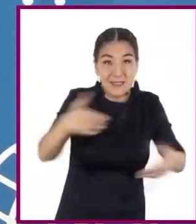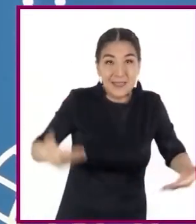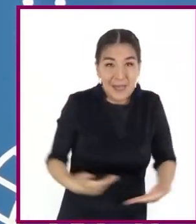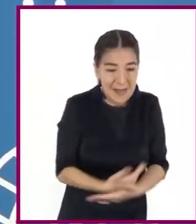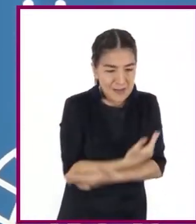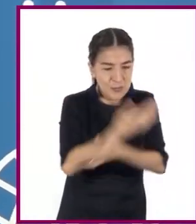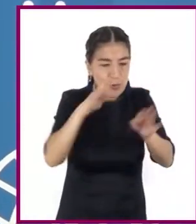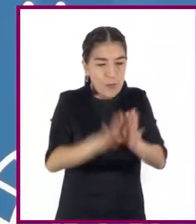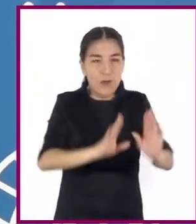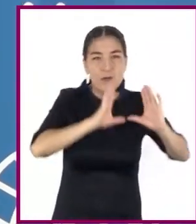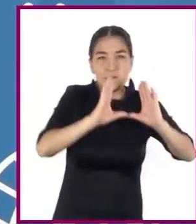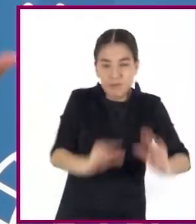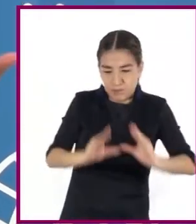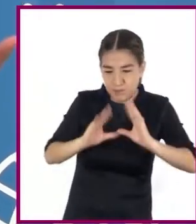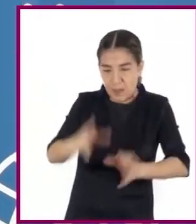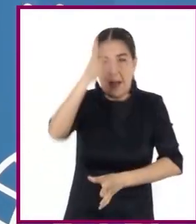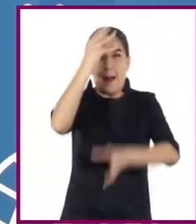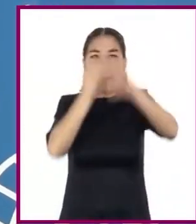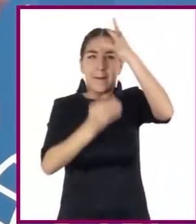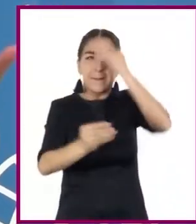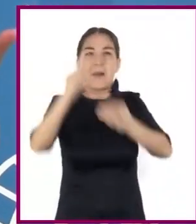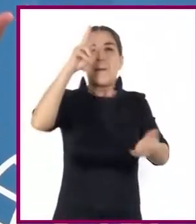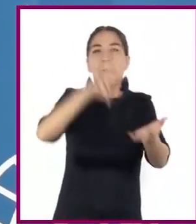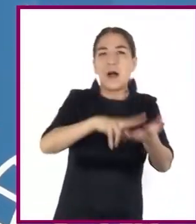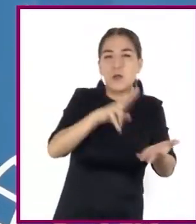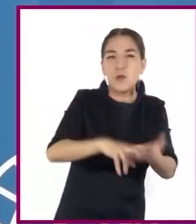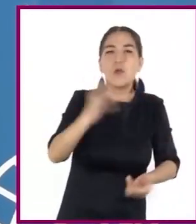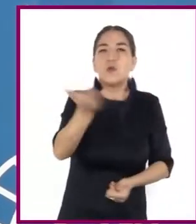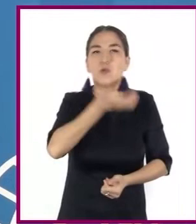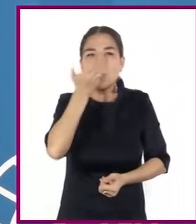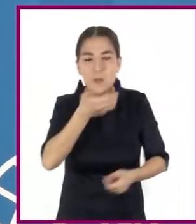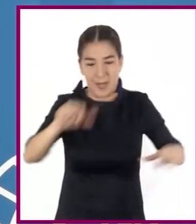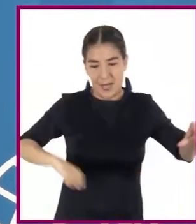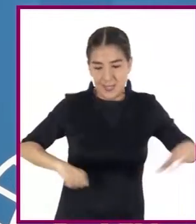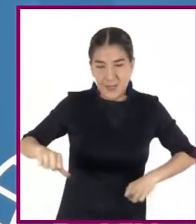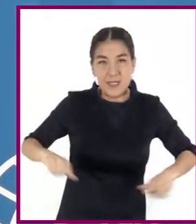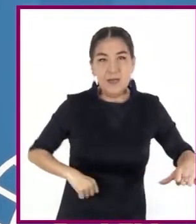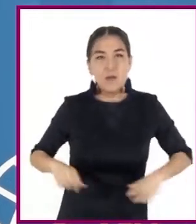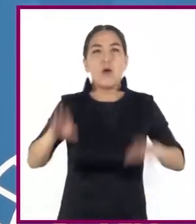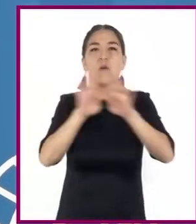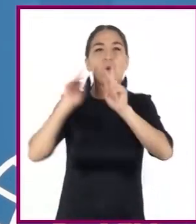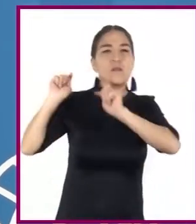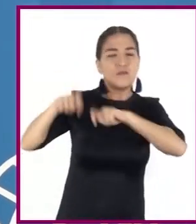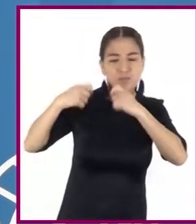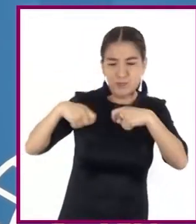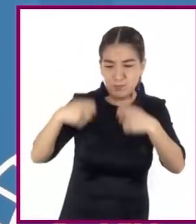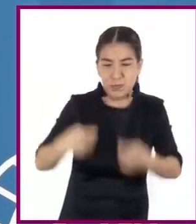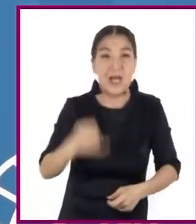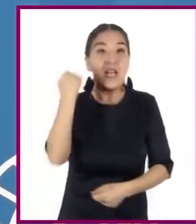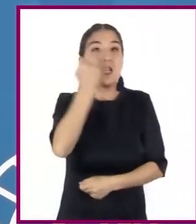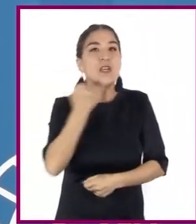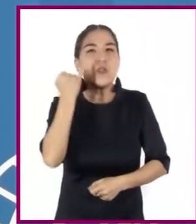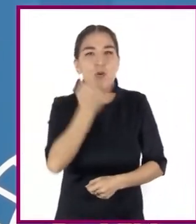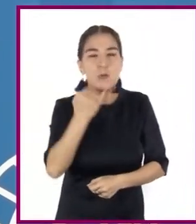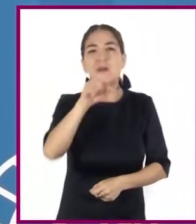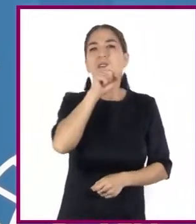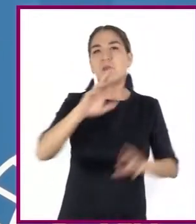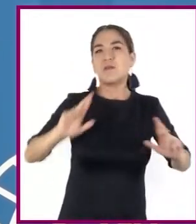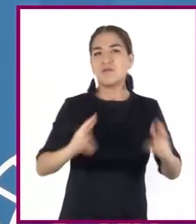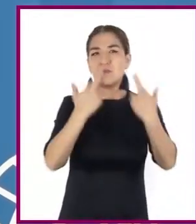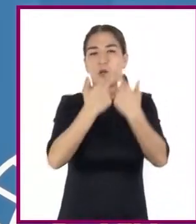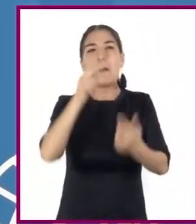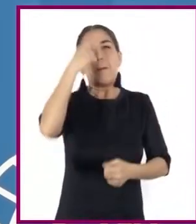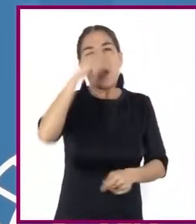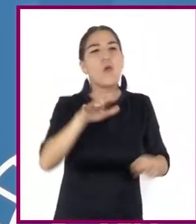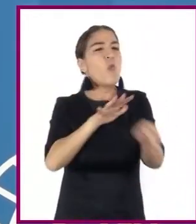aprendemos un conjunto de valores, costumbres, actividades, tradiciones, el idioma o la religión a